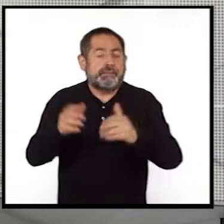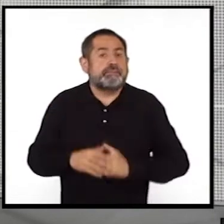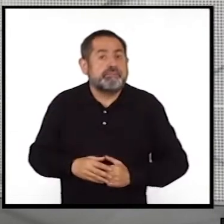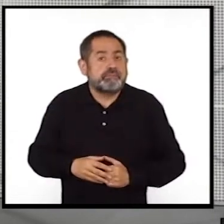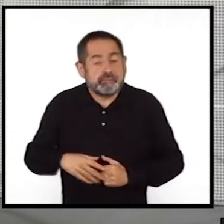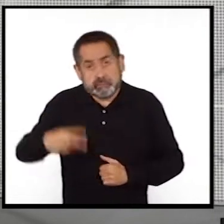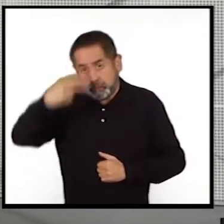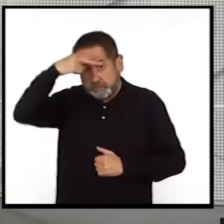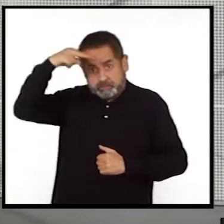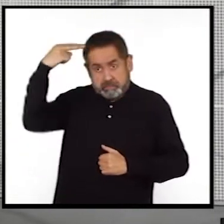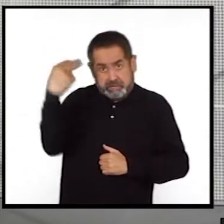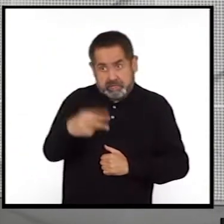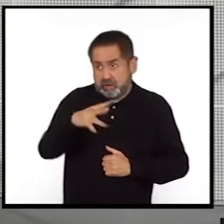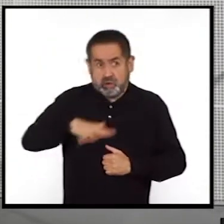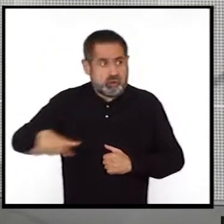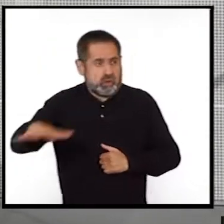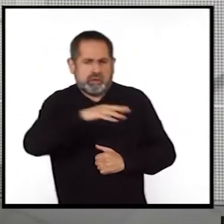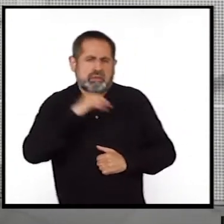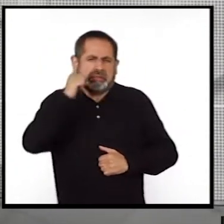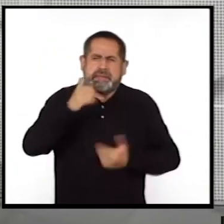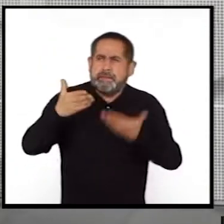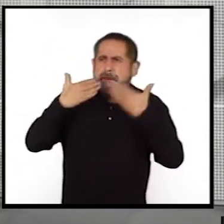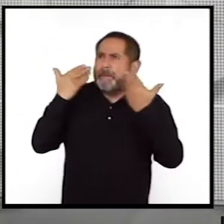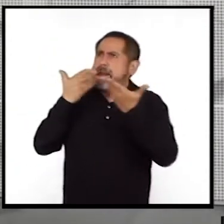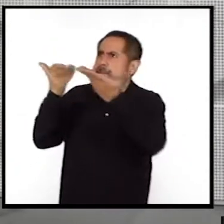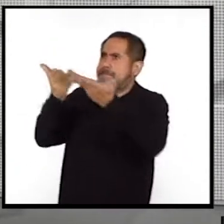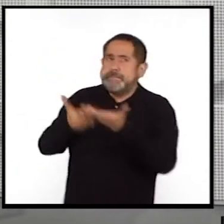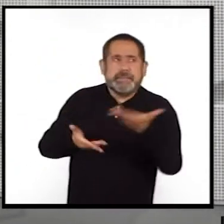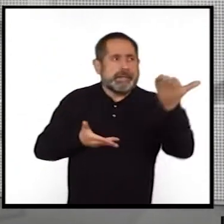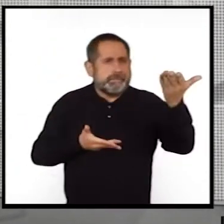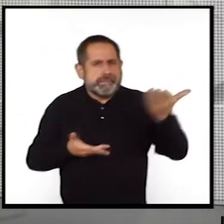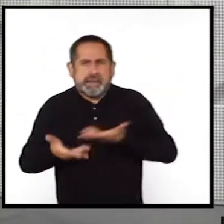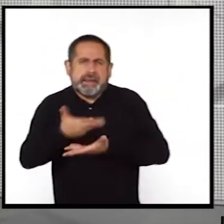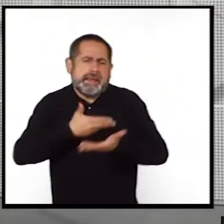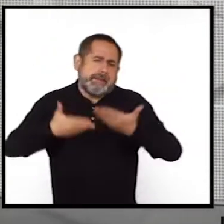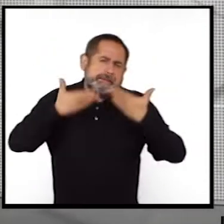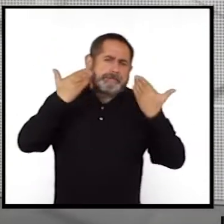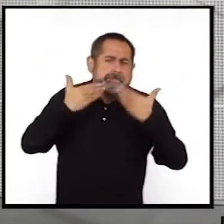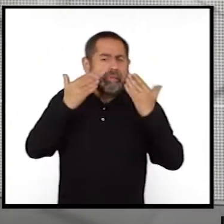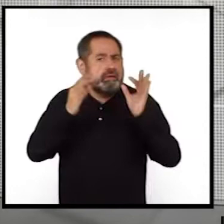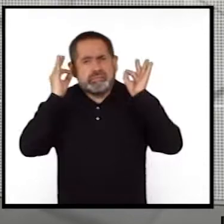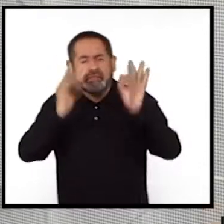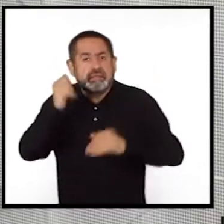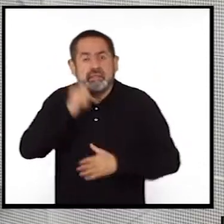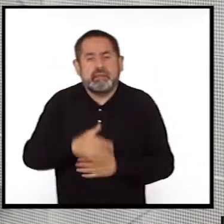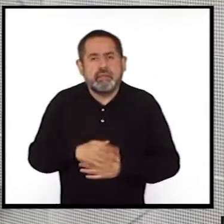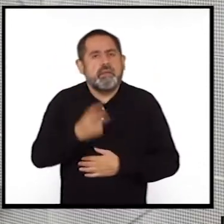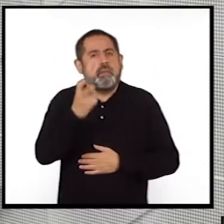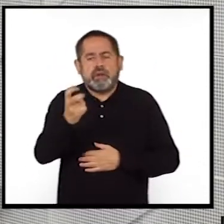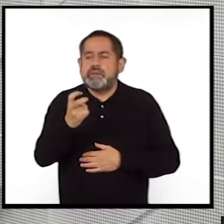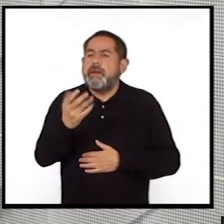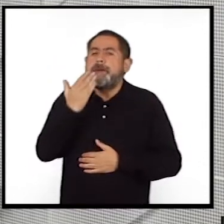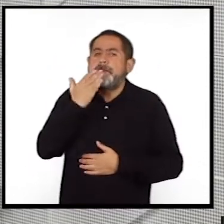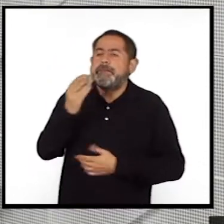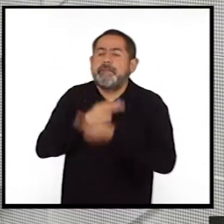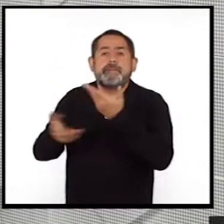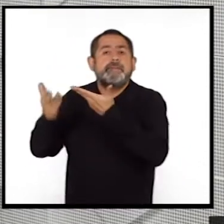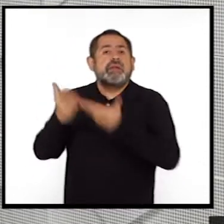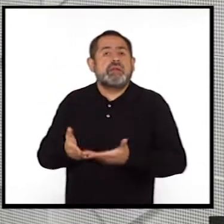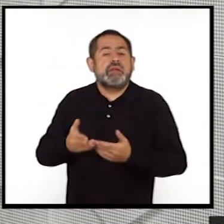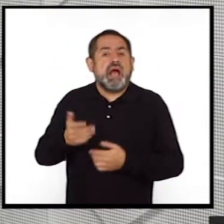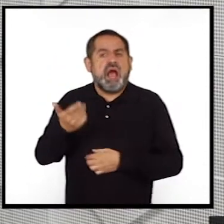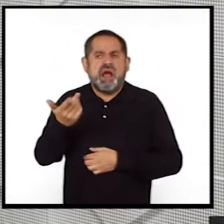hemos caracterizado por ser excelentes anfitriones ante los ojos del mundo. Y para demostrarlo, le damos la más